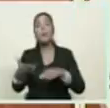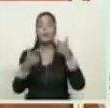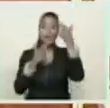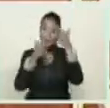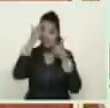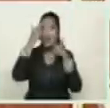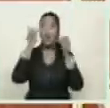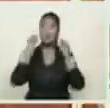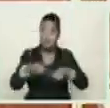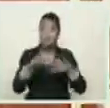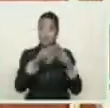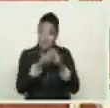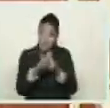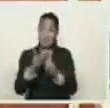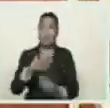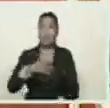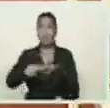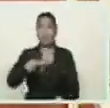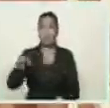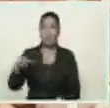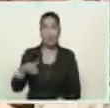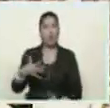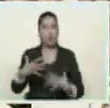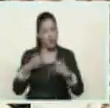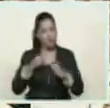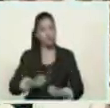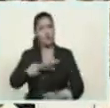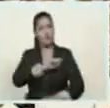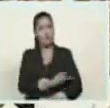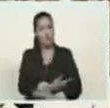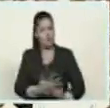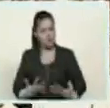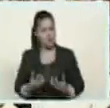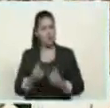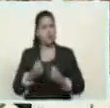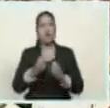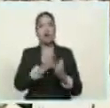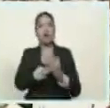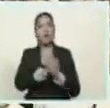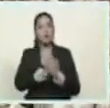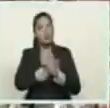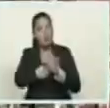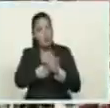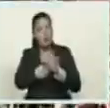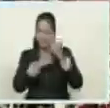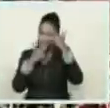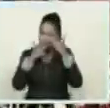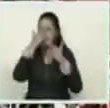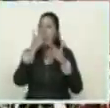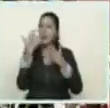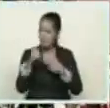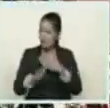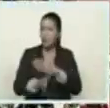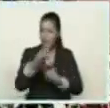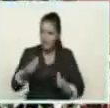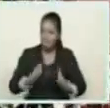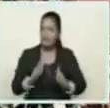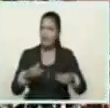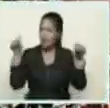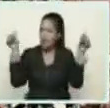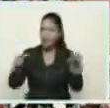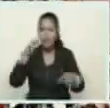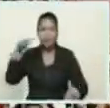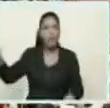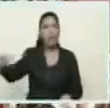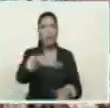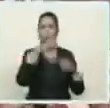chávez sigue con nosotros con su fuerza con su energía con su amor chávez está más vivo que nunca de este